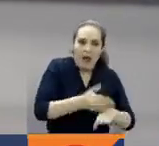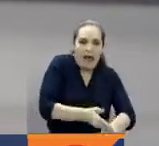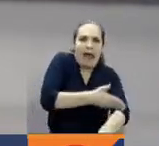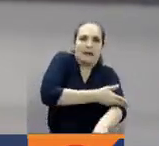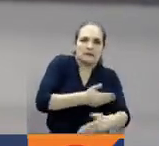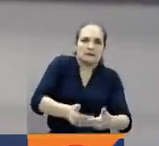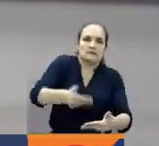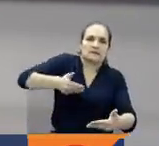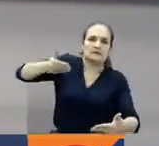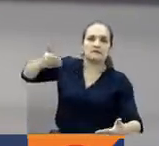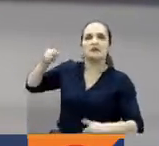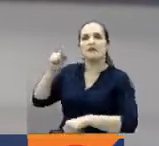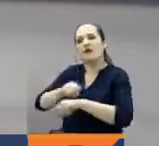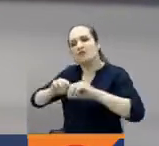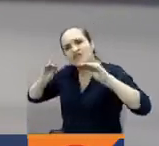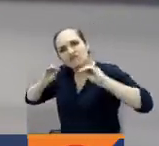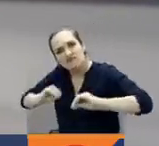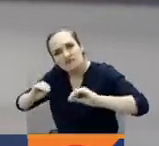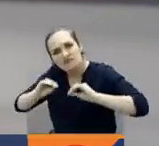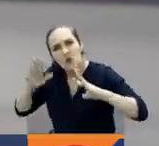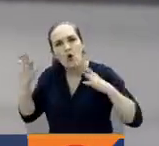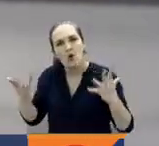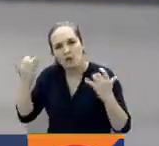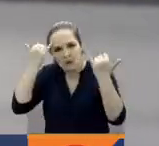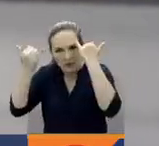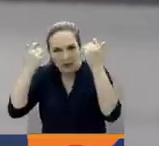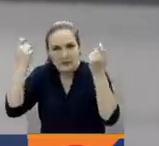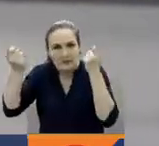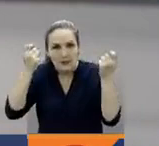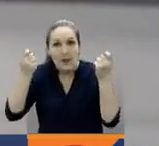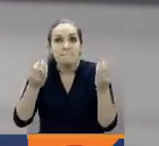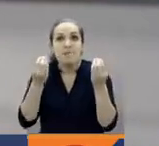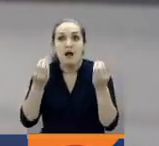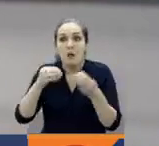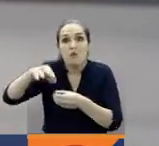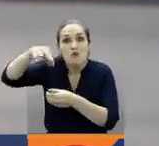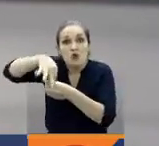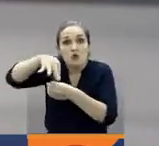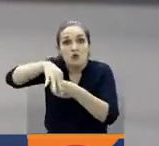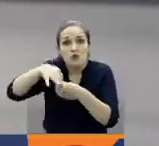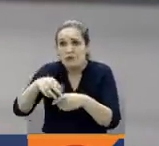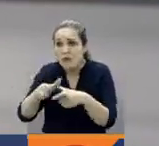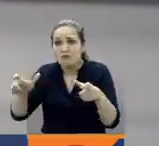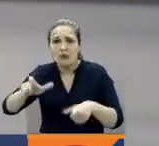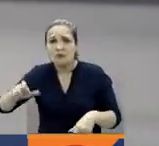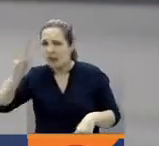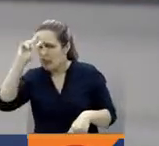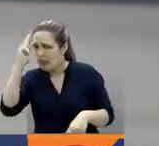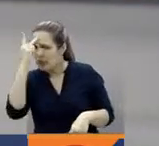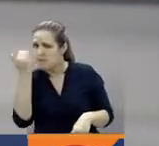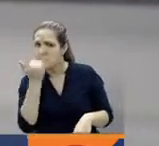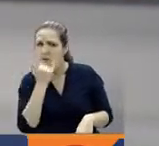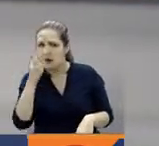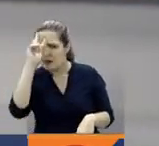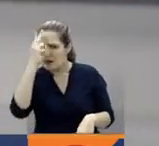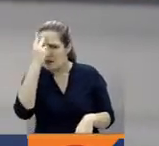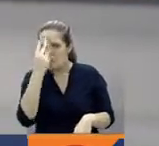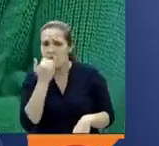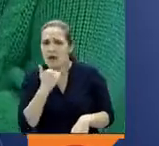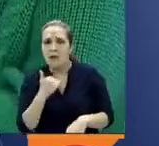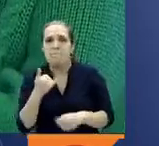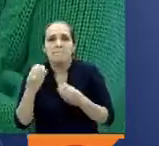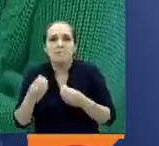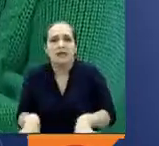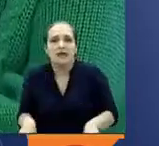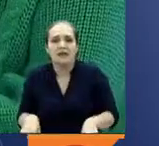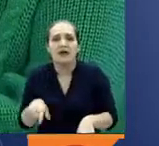sé, buscar alternativas para que la cantidad de votos, que fueron muchas personas que votaron y que sí, se terminaron perdiendo, pues